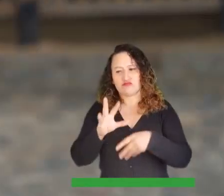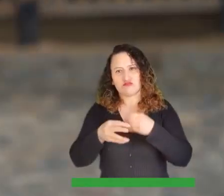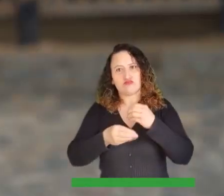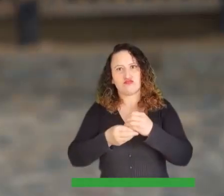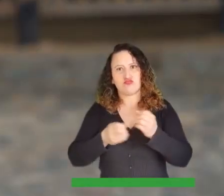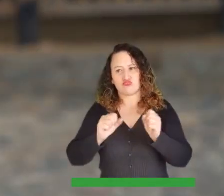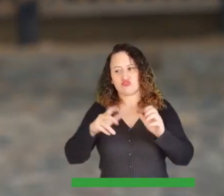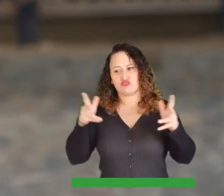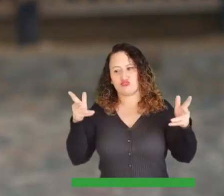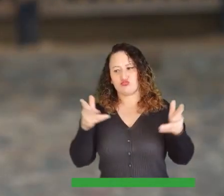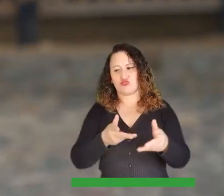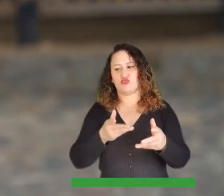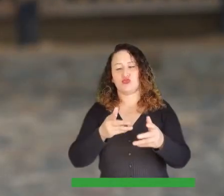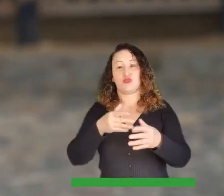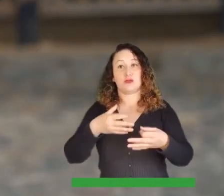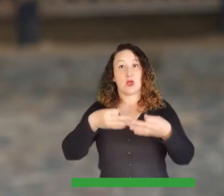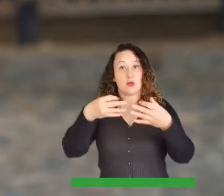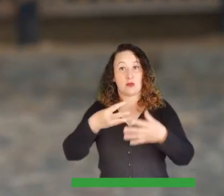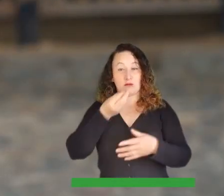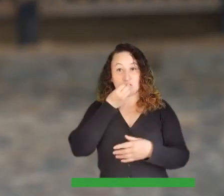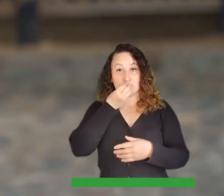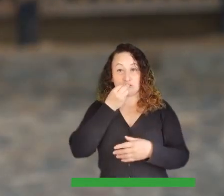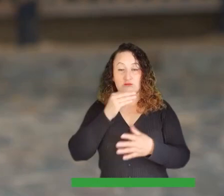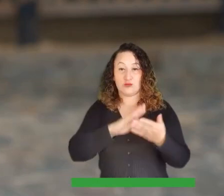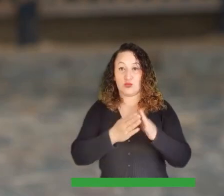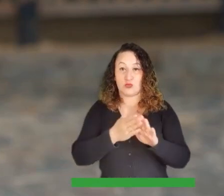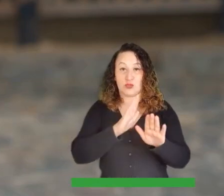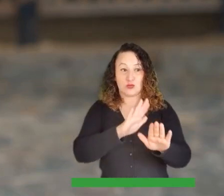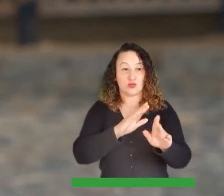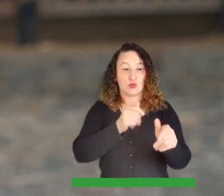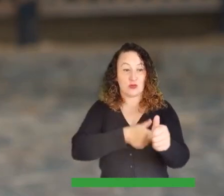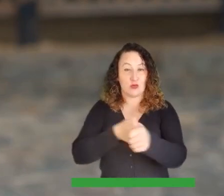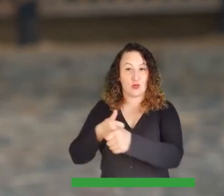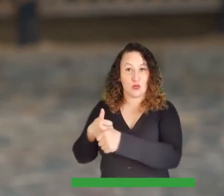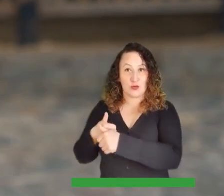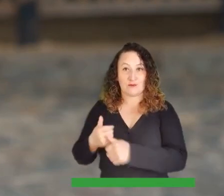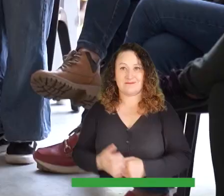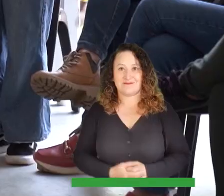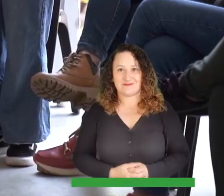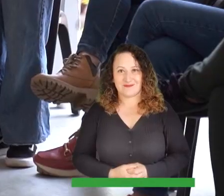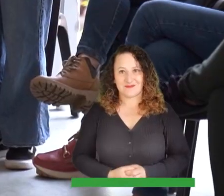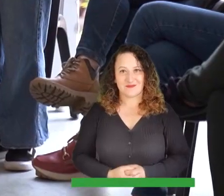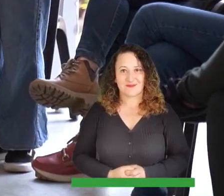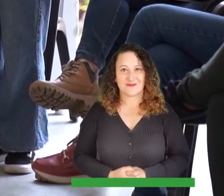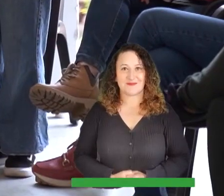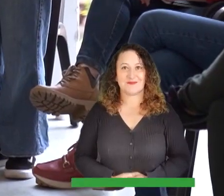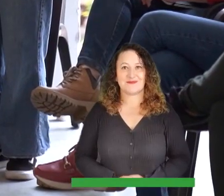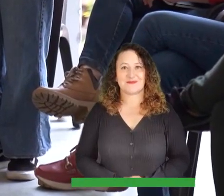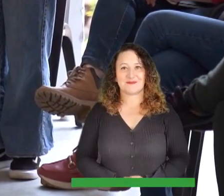podamos contribuir a la seguridad alimentaria de las comunidades en cada una de nuestras regiones.